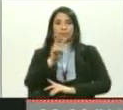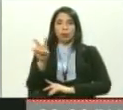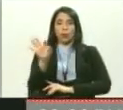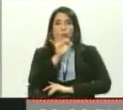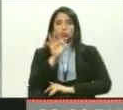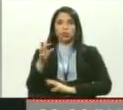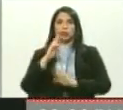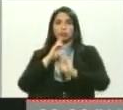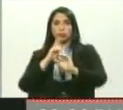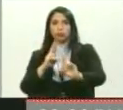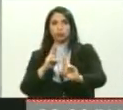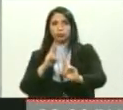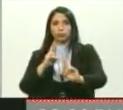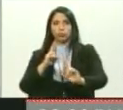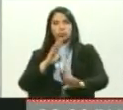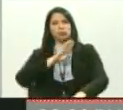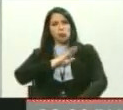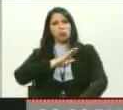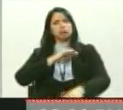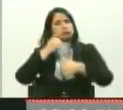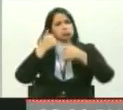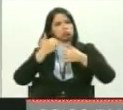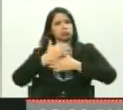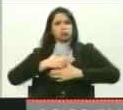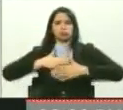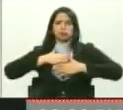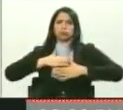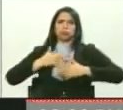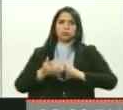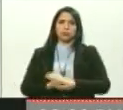22% dice, soy optimista.